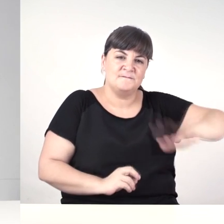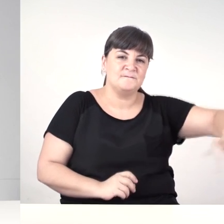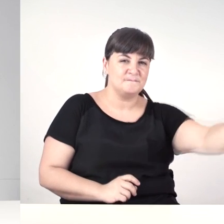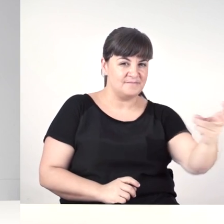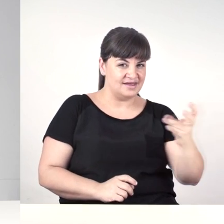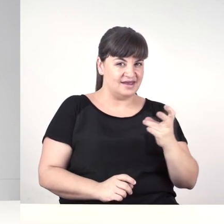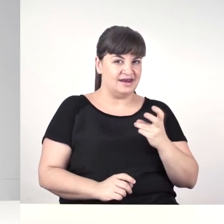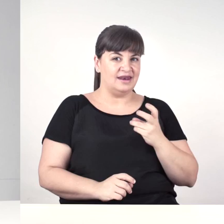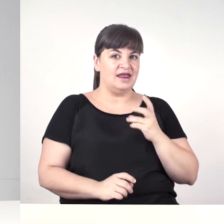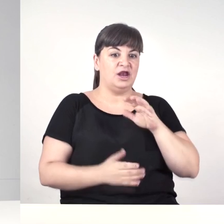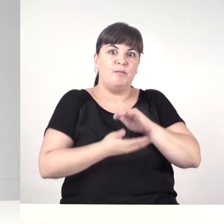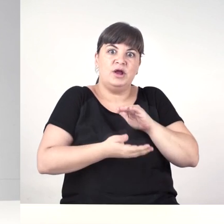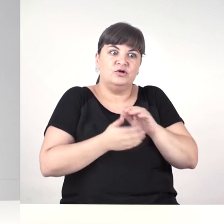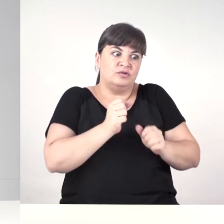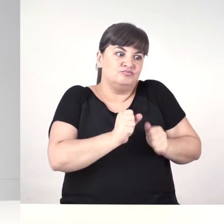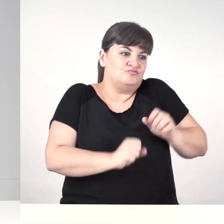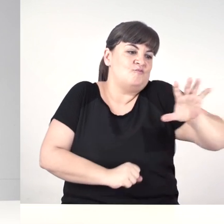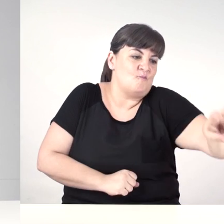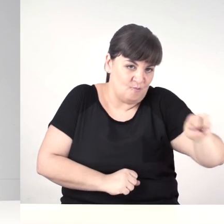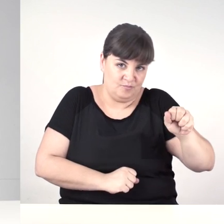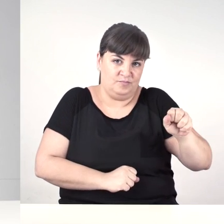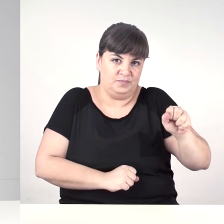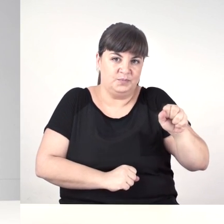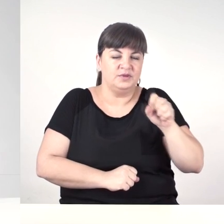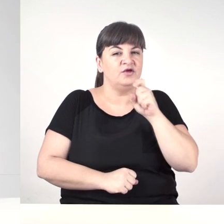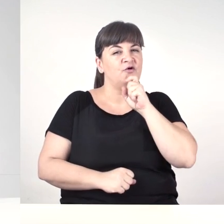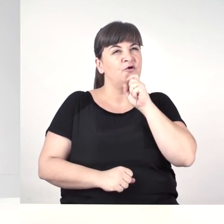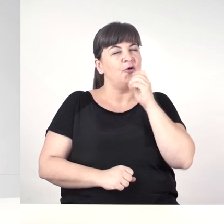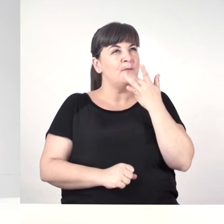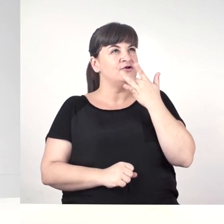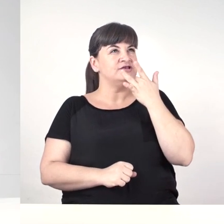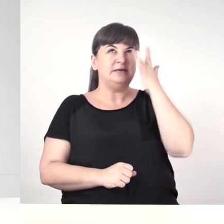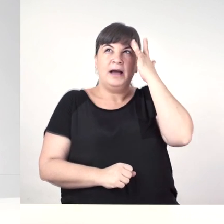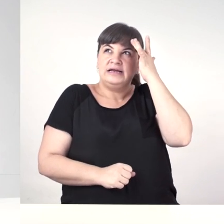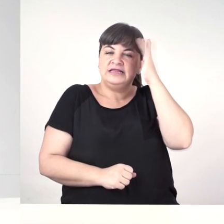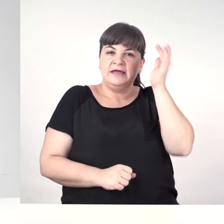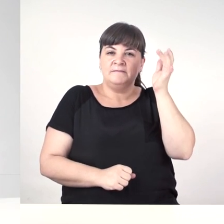acaricias vienen, van a por la pelota. Es como si fuera,